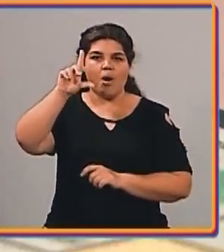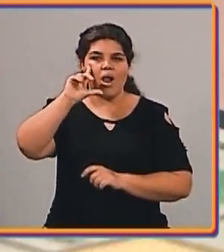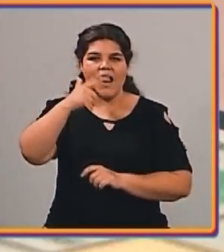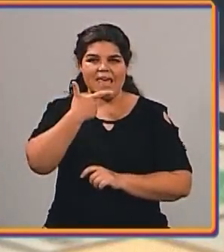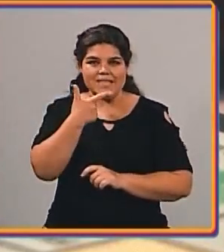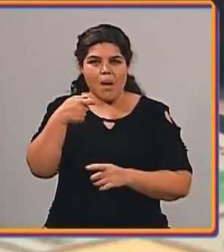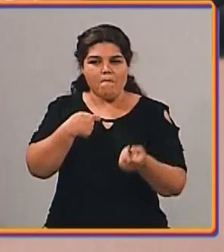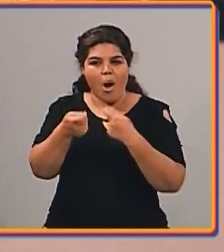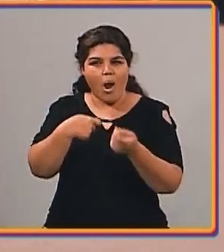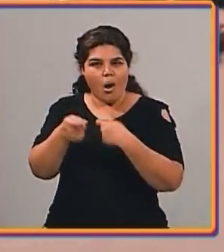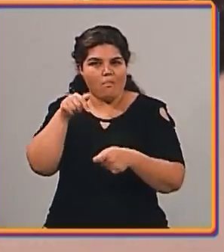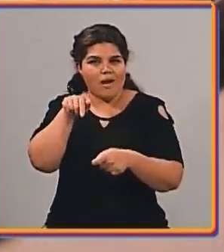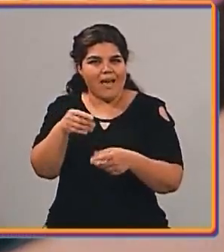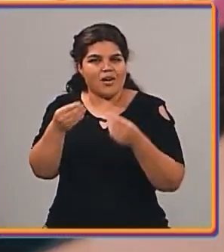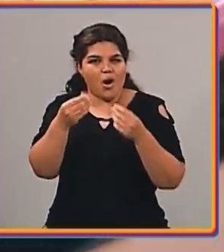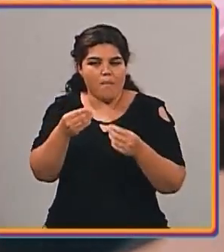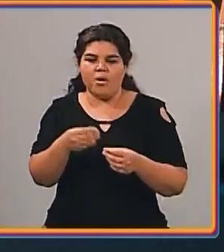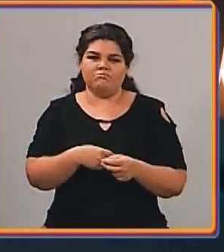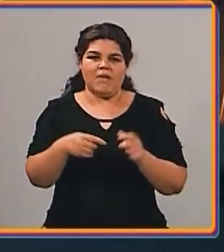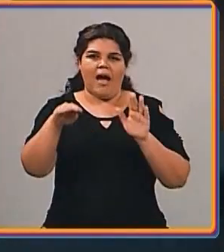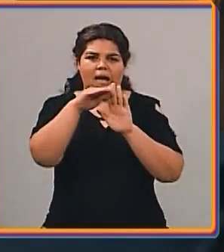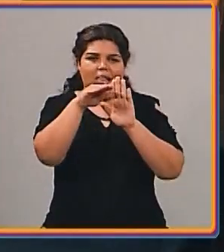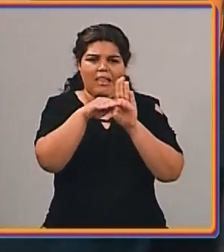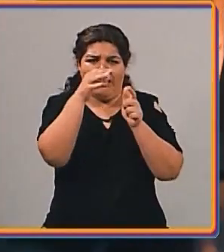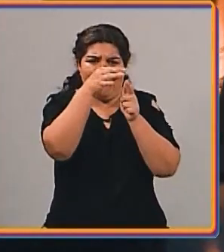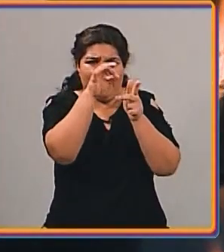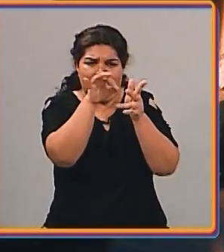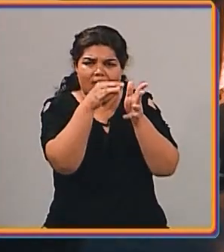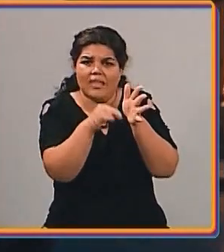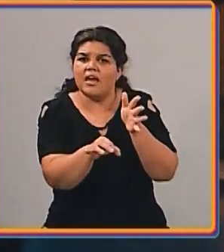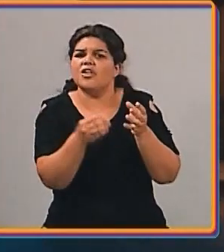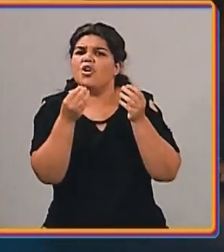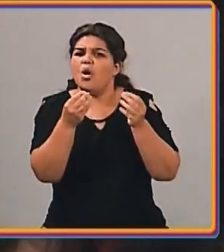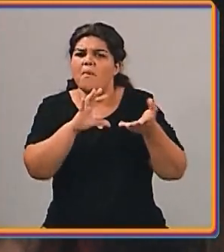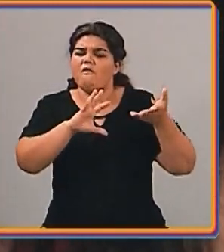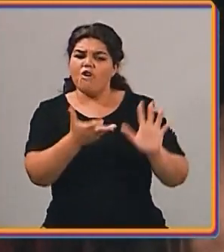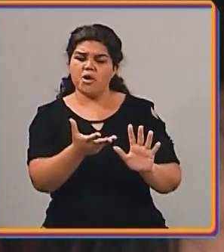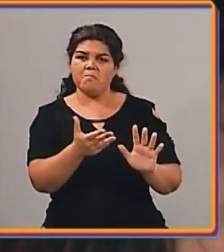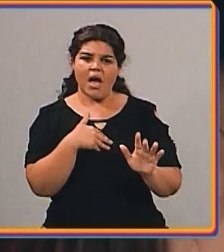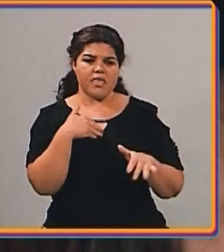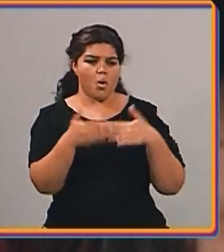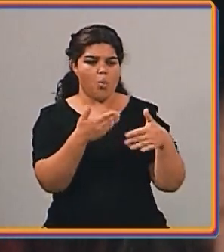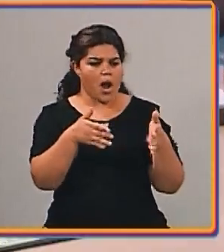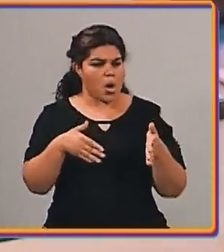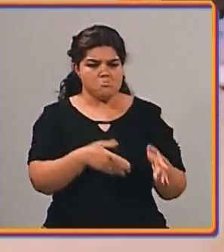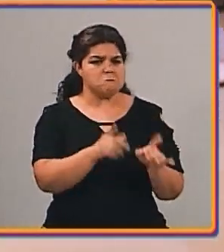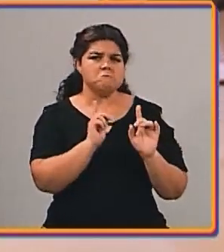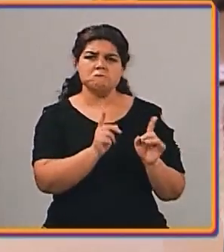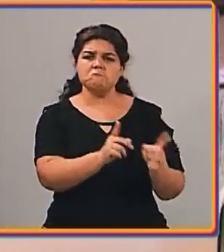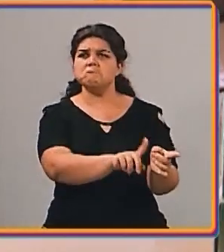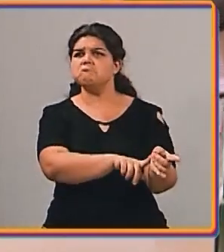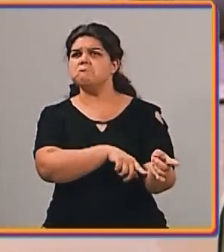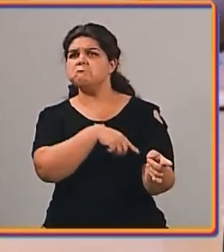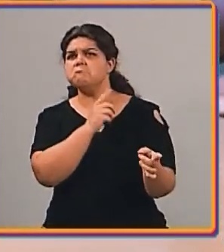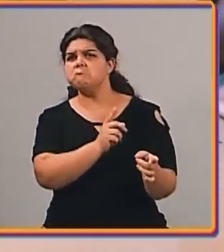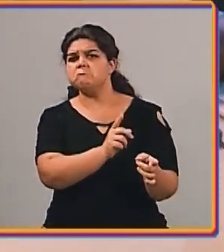Las características principales de los juegos de mesa hasta este momento eran tan solo la mecánica y la dinámica, pero con la llegada de Monopoly se les